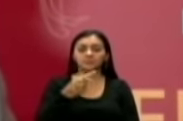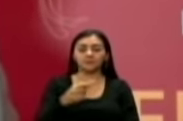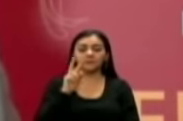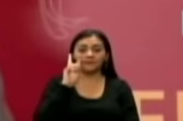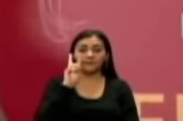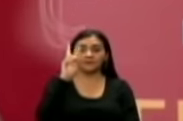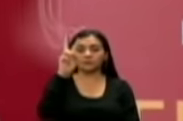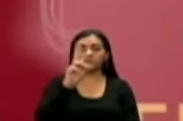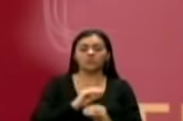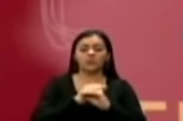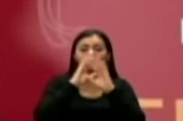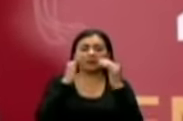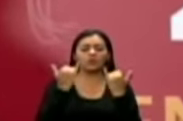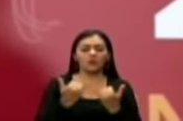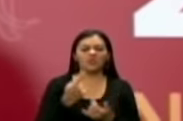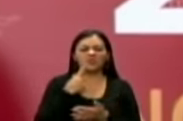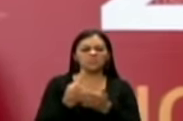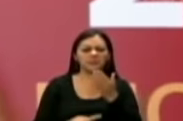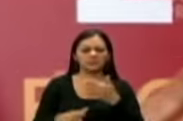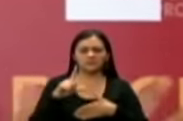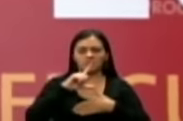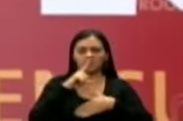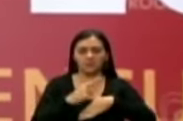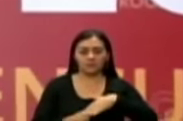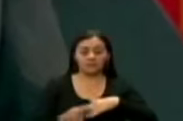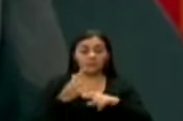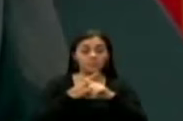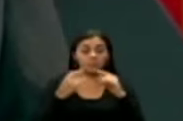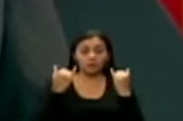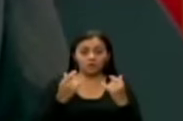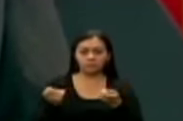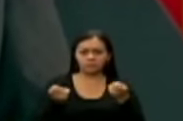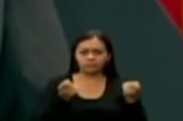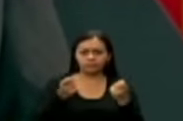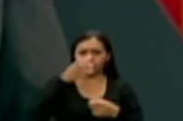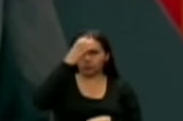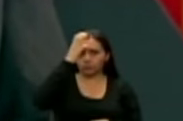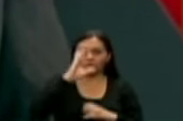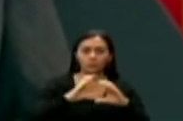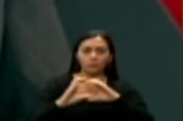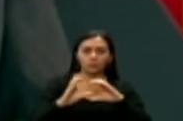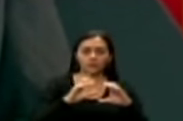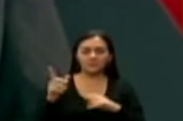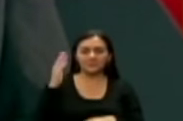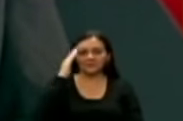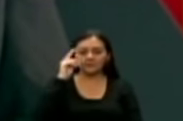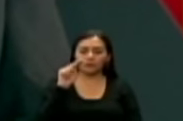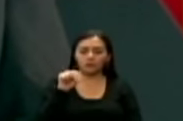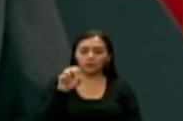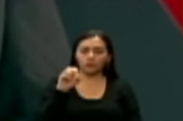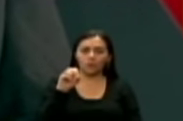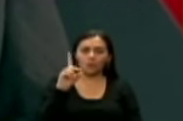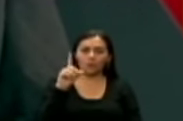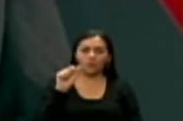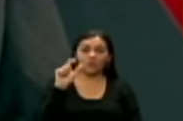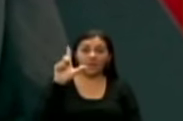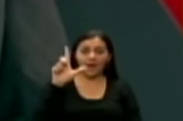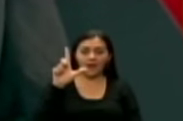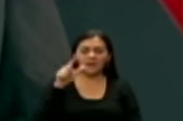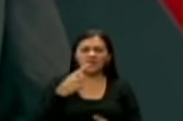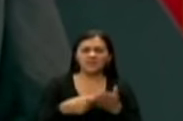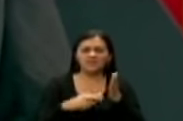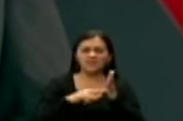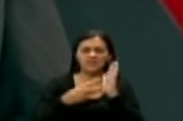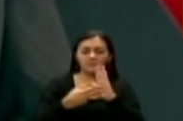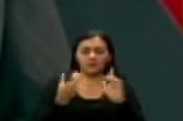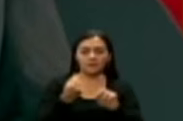visión de lo que está sucediendo en América Latina. Pedro maneja un concepto comunicacional nodal que tiene la intención de